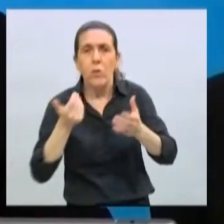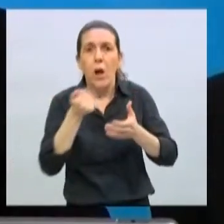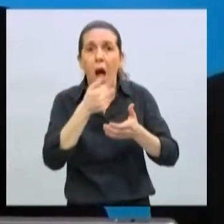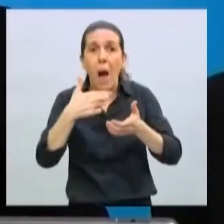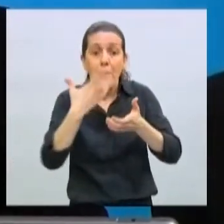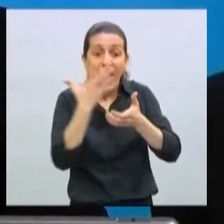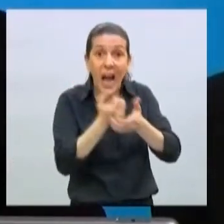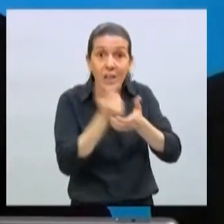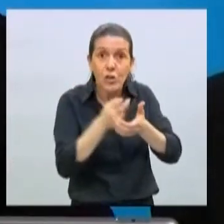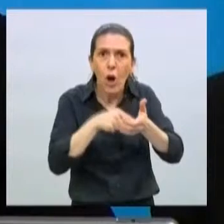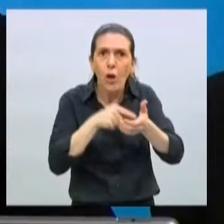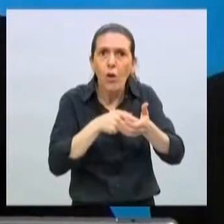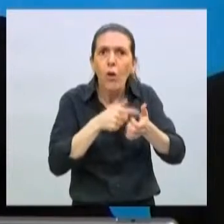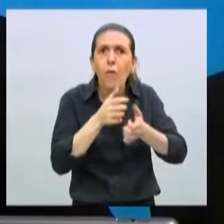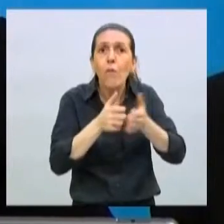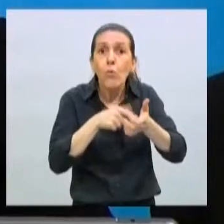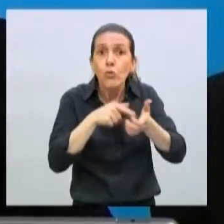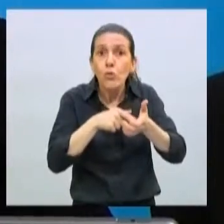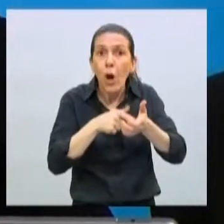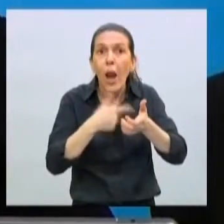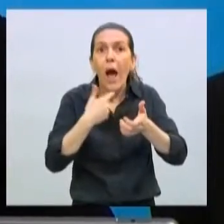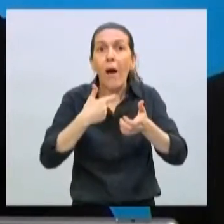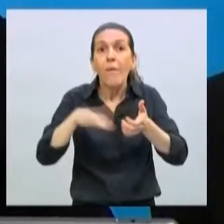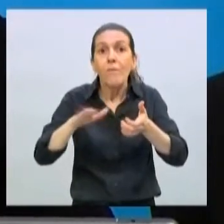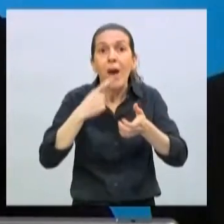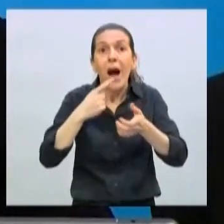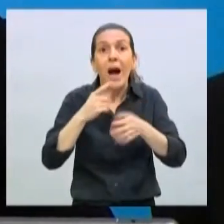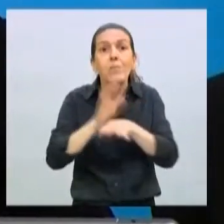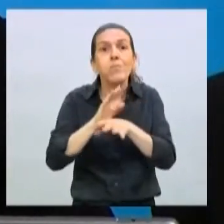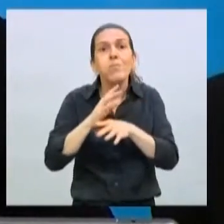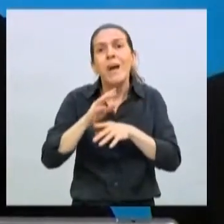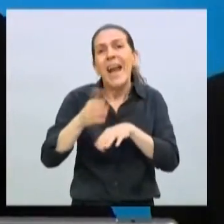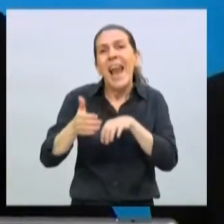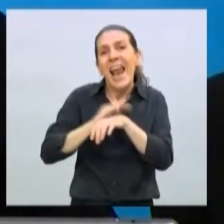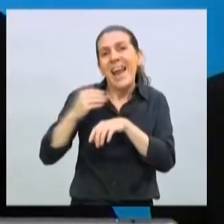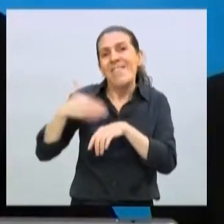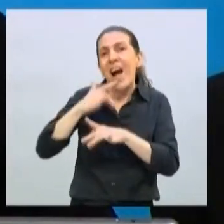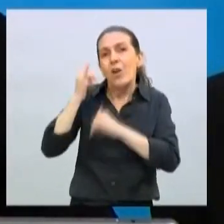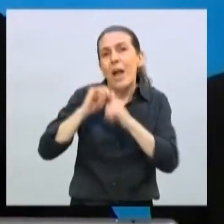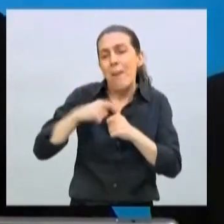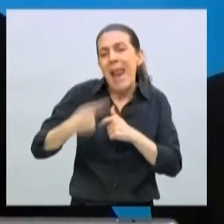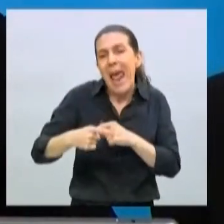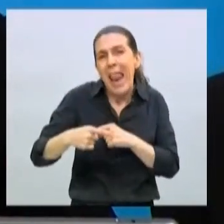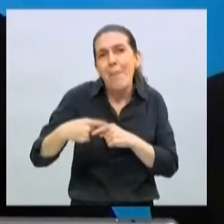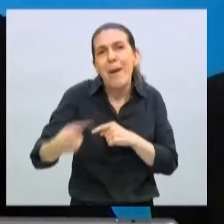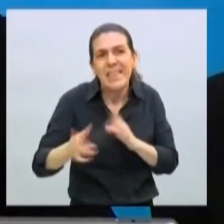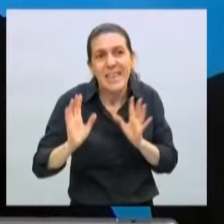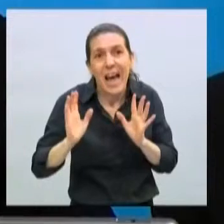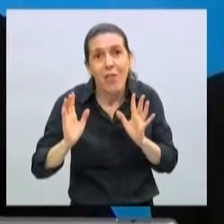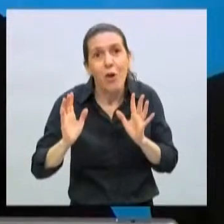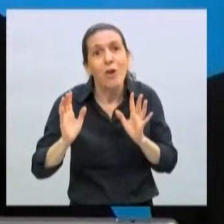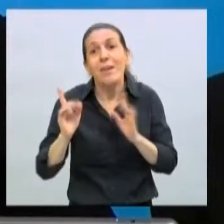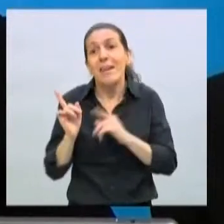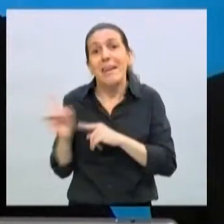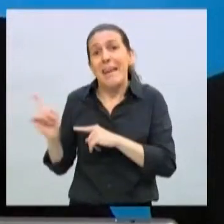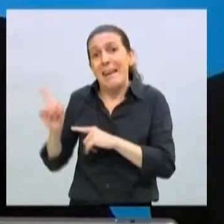esa aplicación? Se lo va a contar Santiago mañana o pasado tal vez. No soy un millennial,